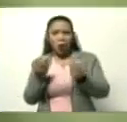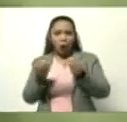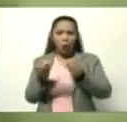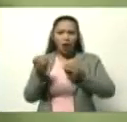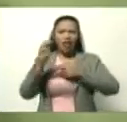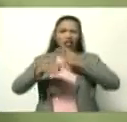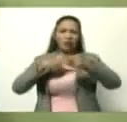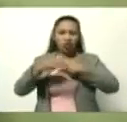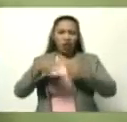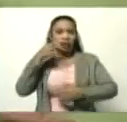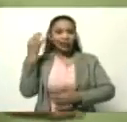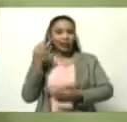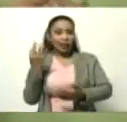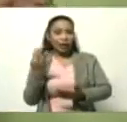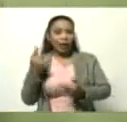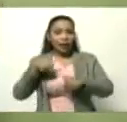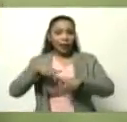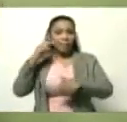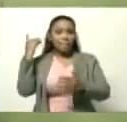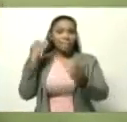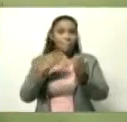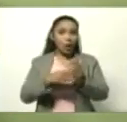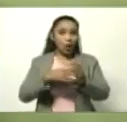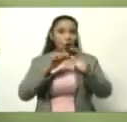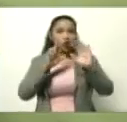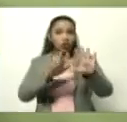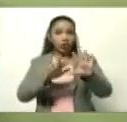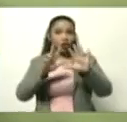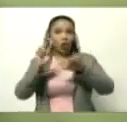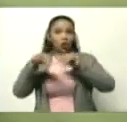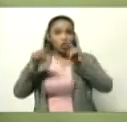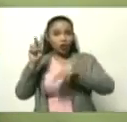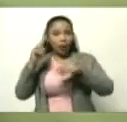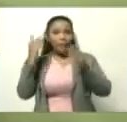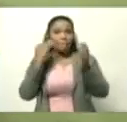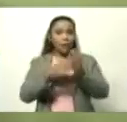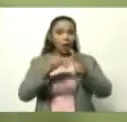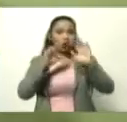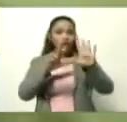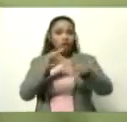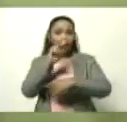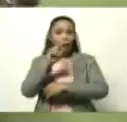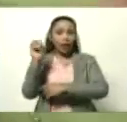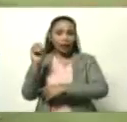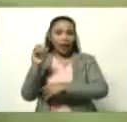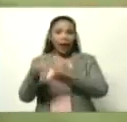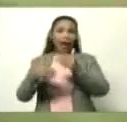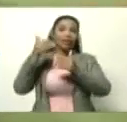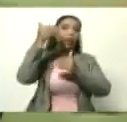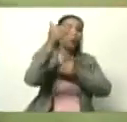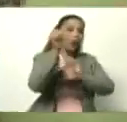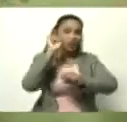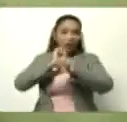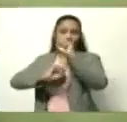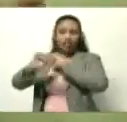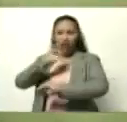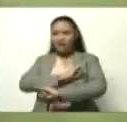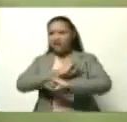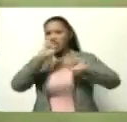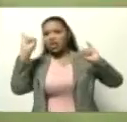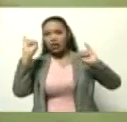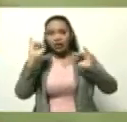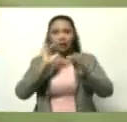realista entre 1812 y 1820 y luego la ofensiva final que